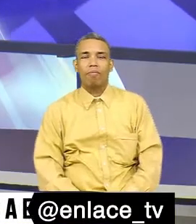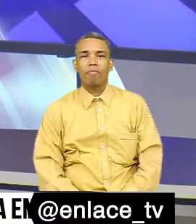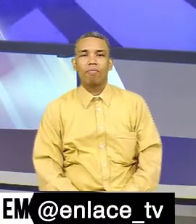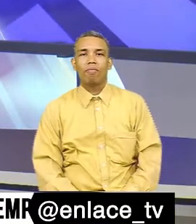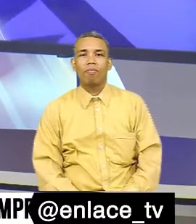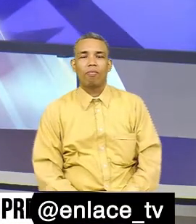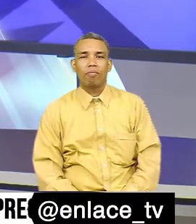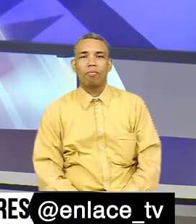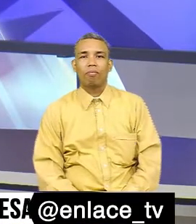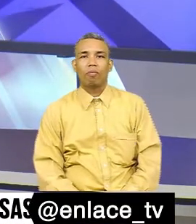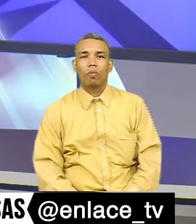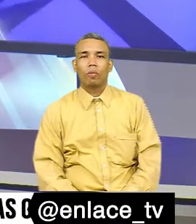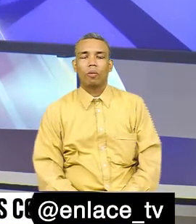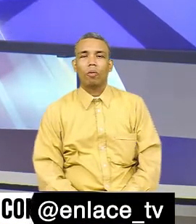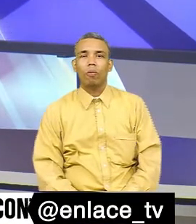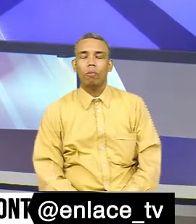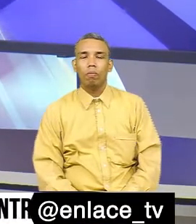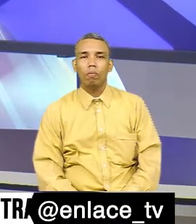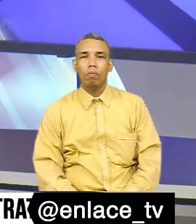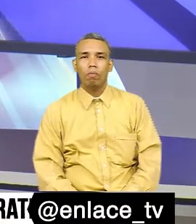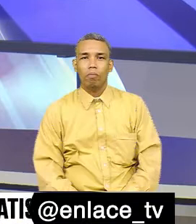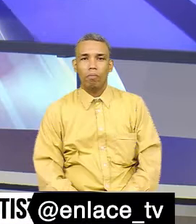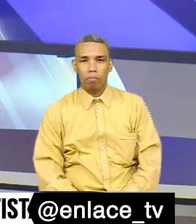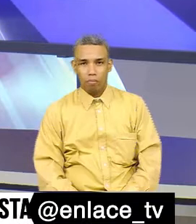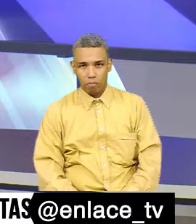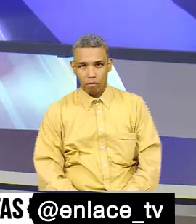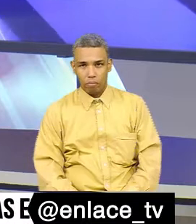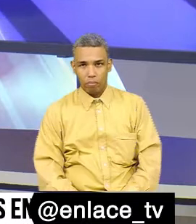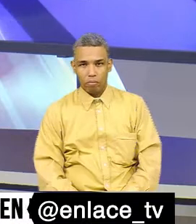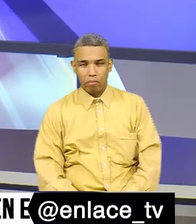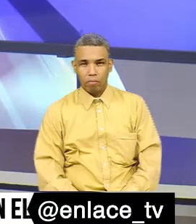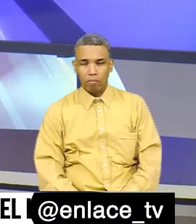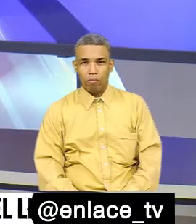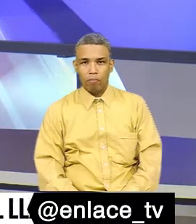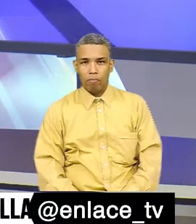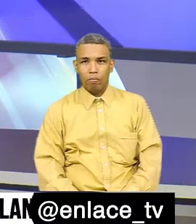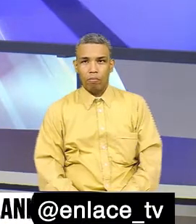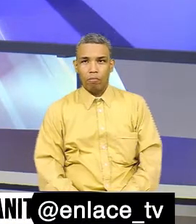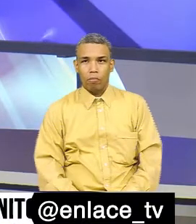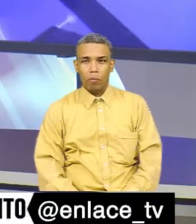Siéntete como una estrella en Yogo Bonito Canchas Sintéticas. Reserva ya tu cancha al